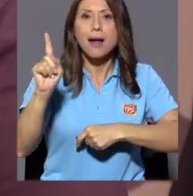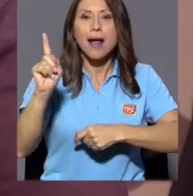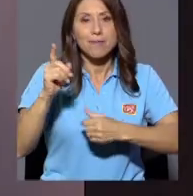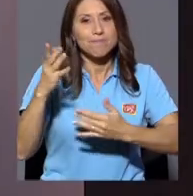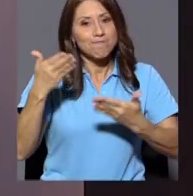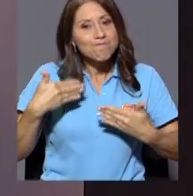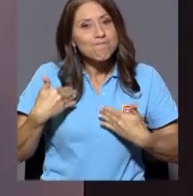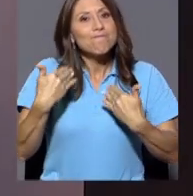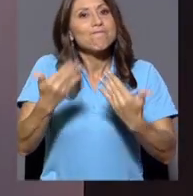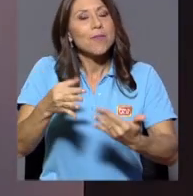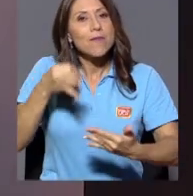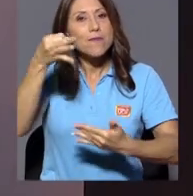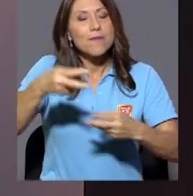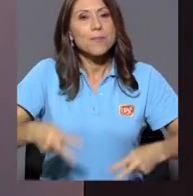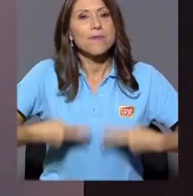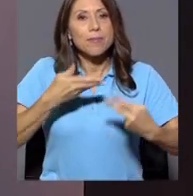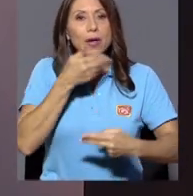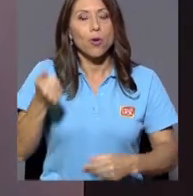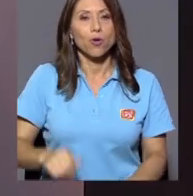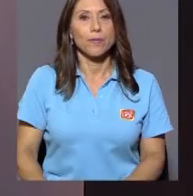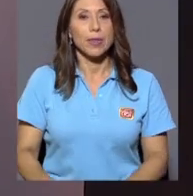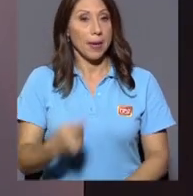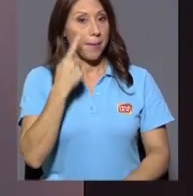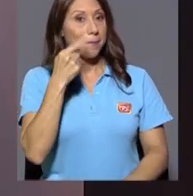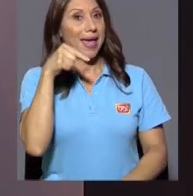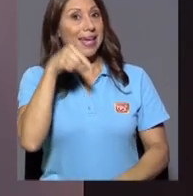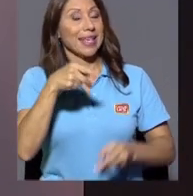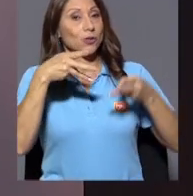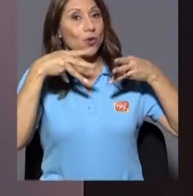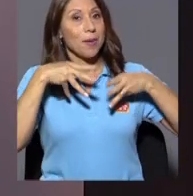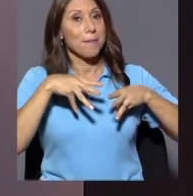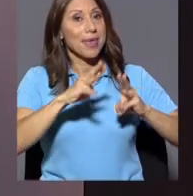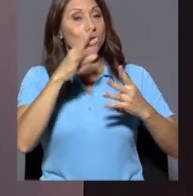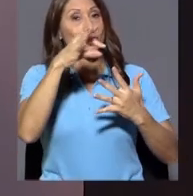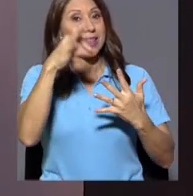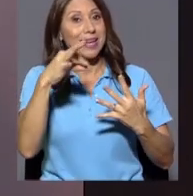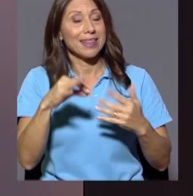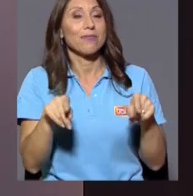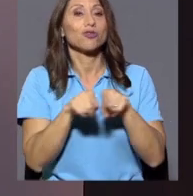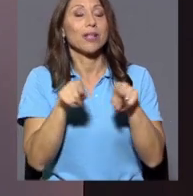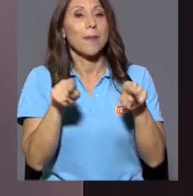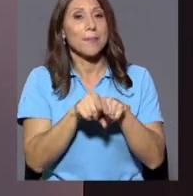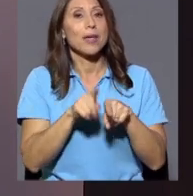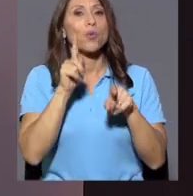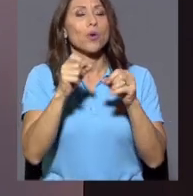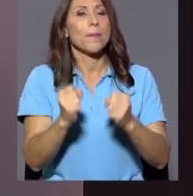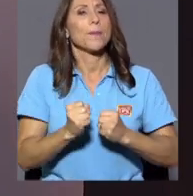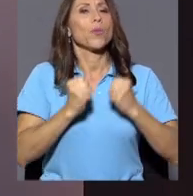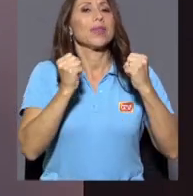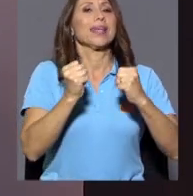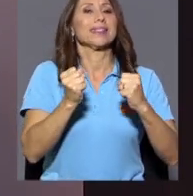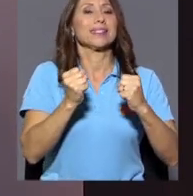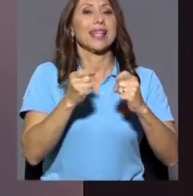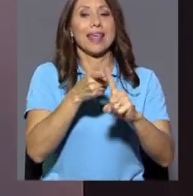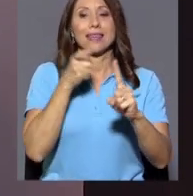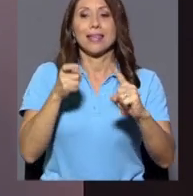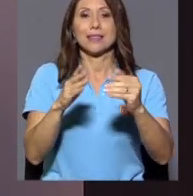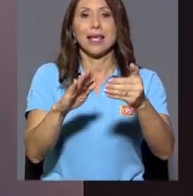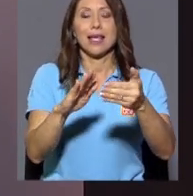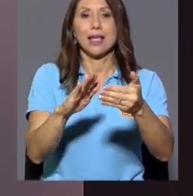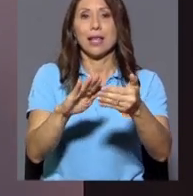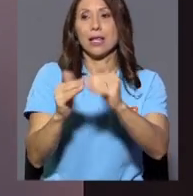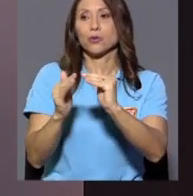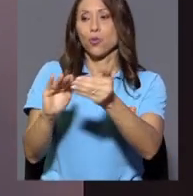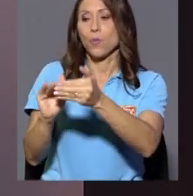vivir mejor vea que esto de los medios alternativos se ha convertido también en una potencia desde los medios comunitarios acá en costa rica